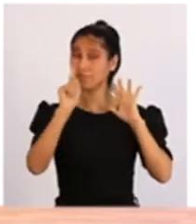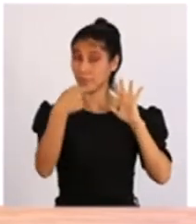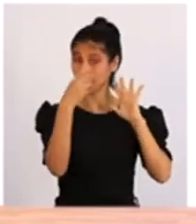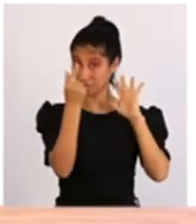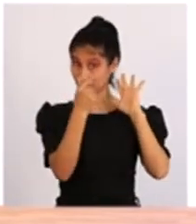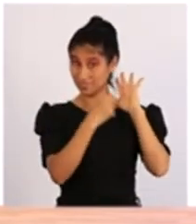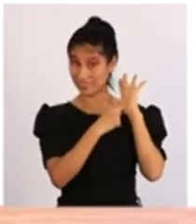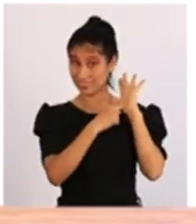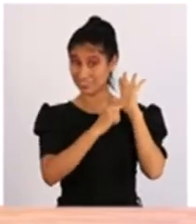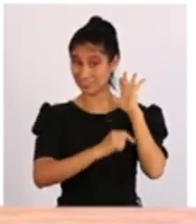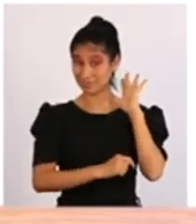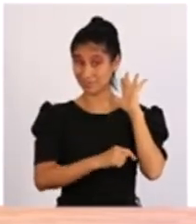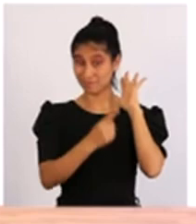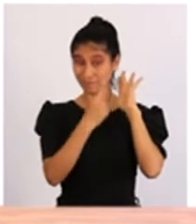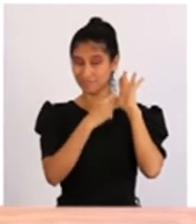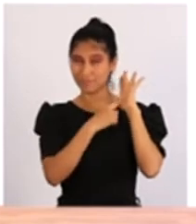uno,